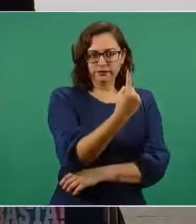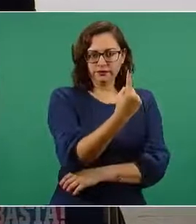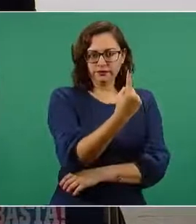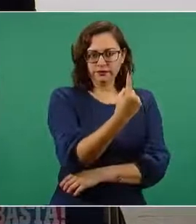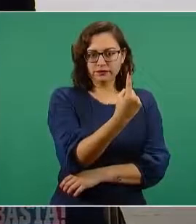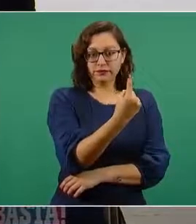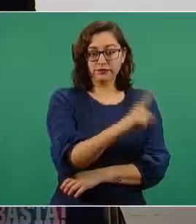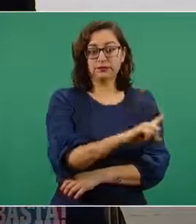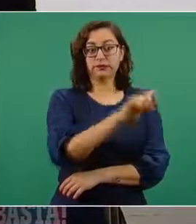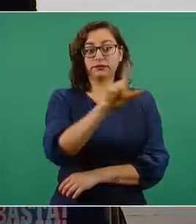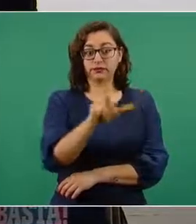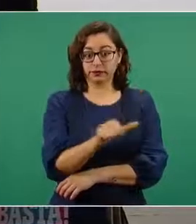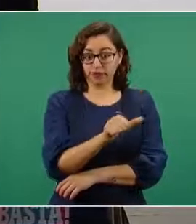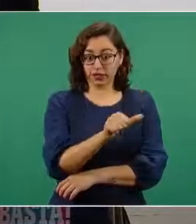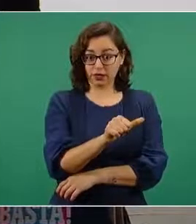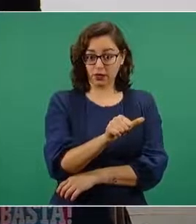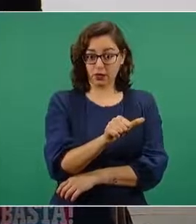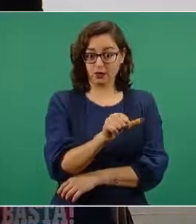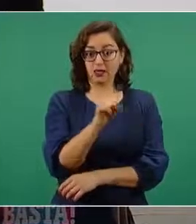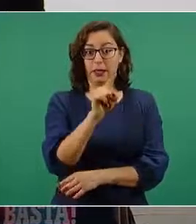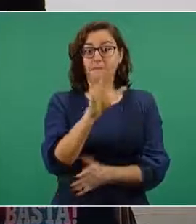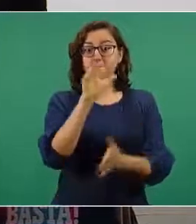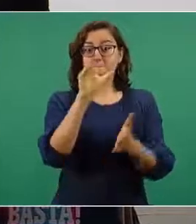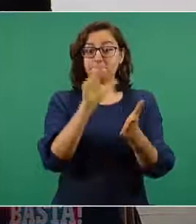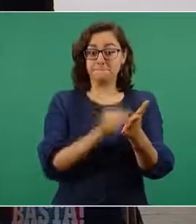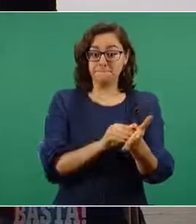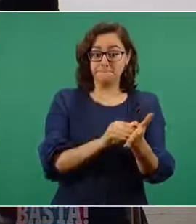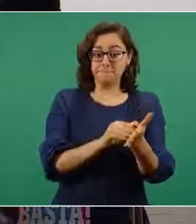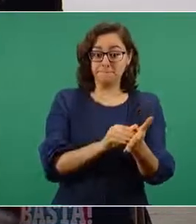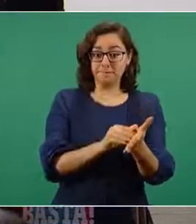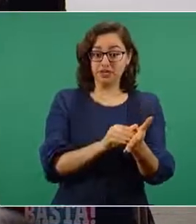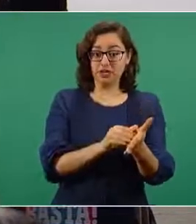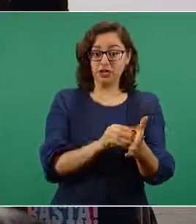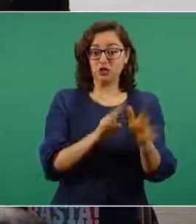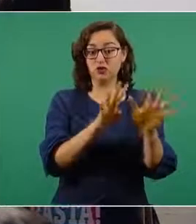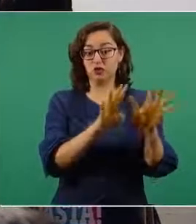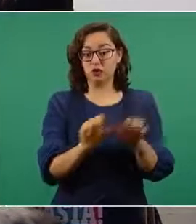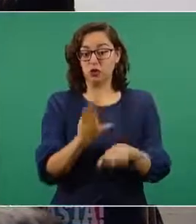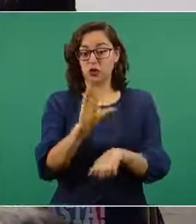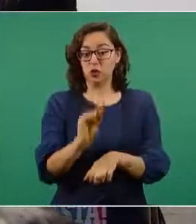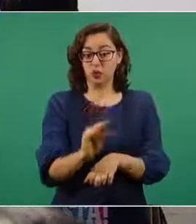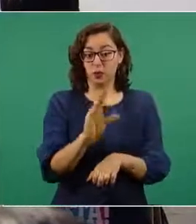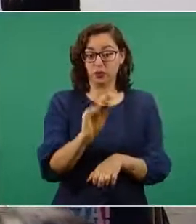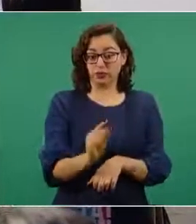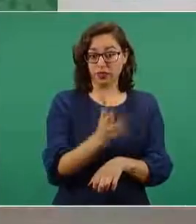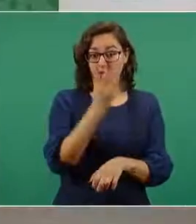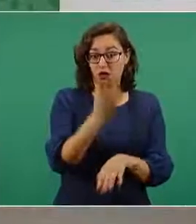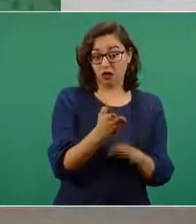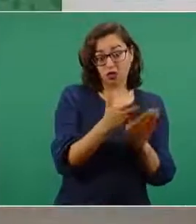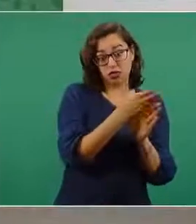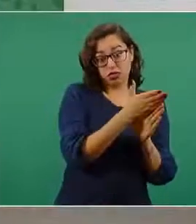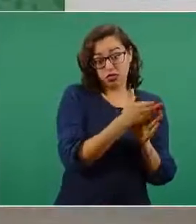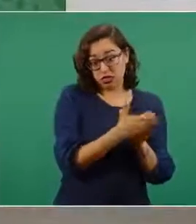Del 94, principios de los 90, a la fecha,